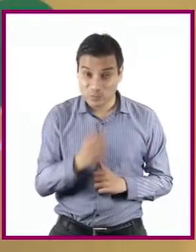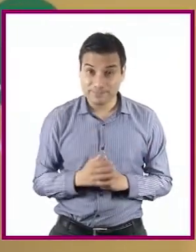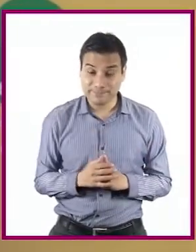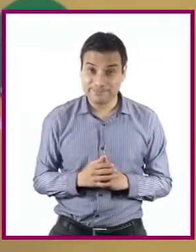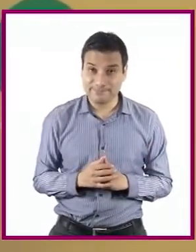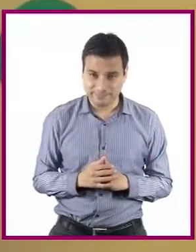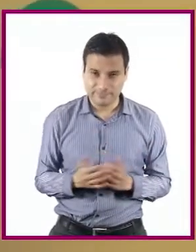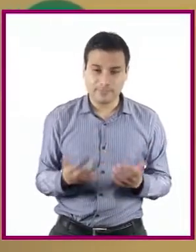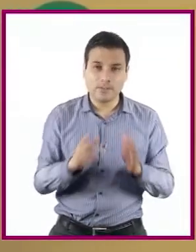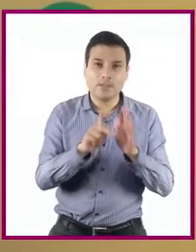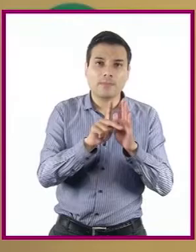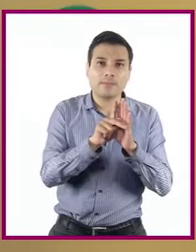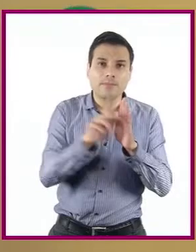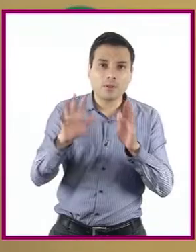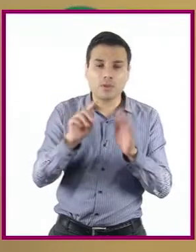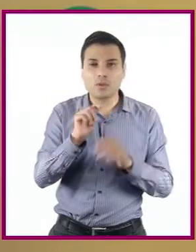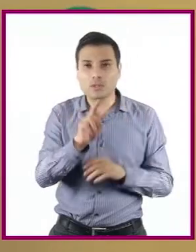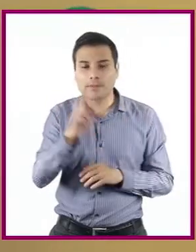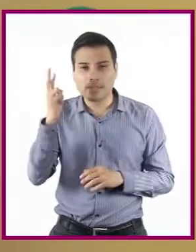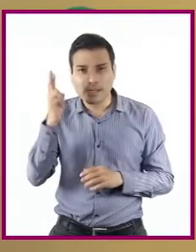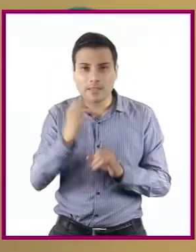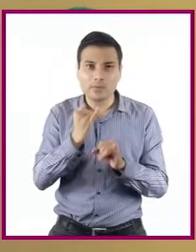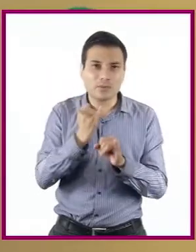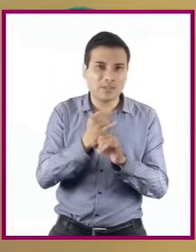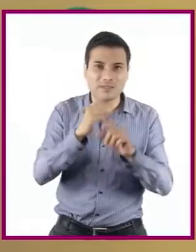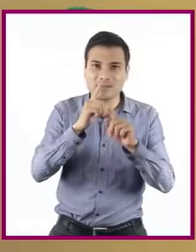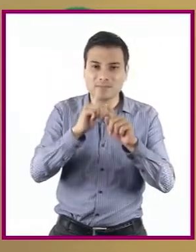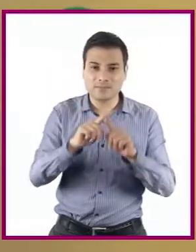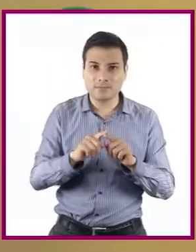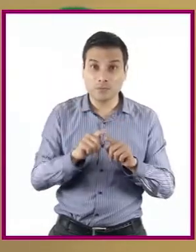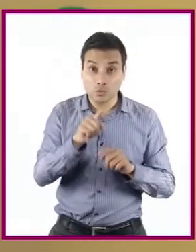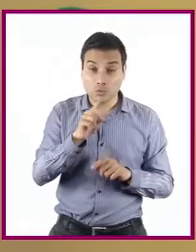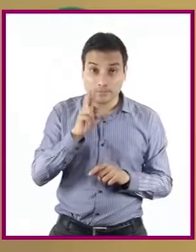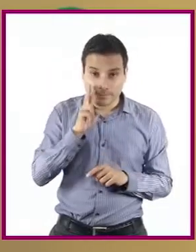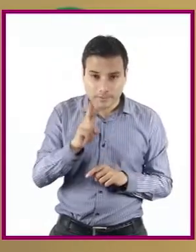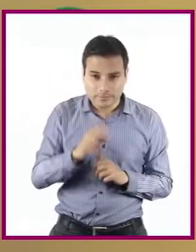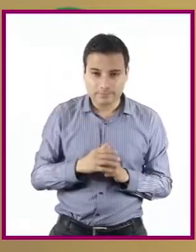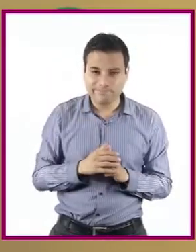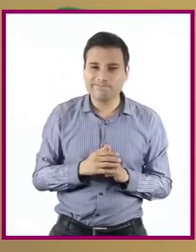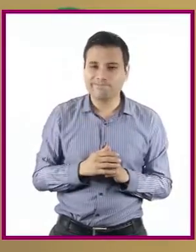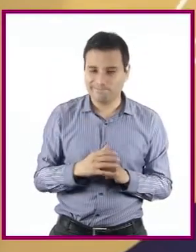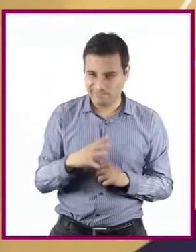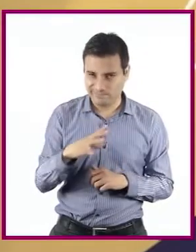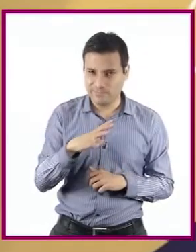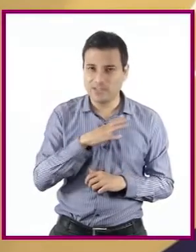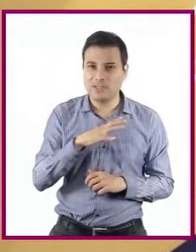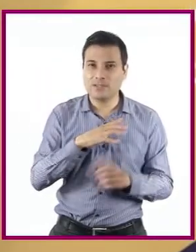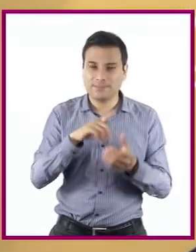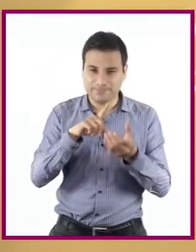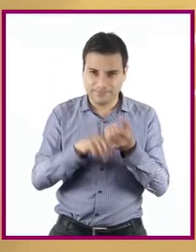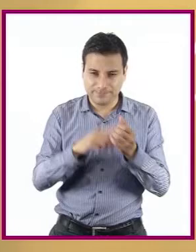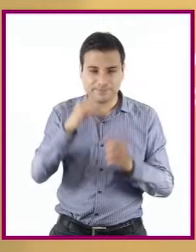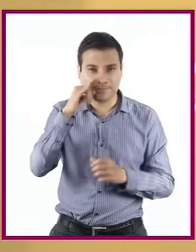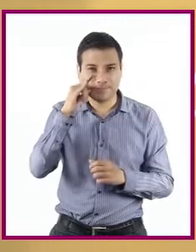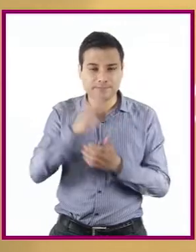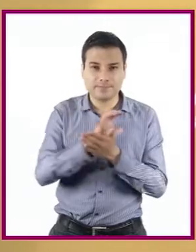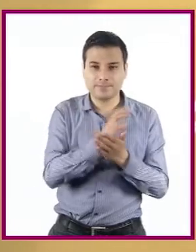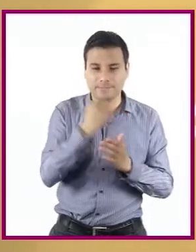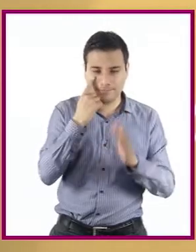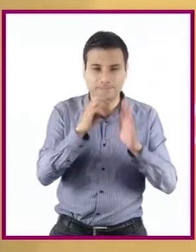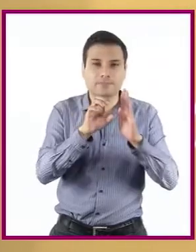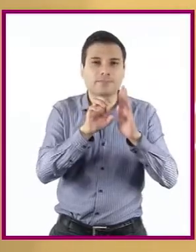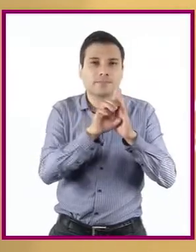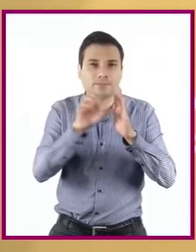en los medios de comunicación como los medios digitales pueden observarse formas de discriminación. En los medios digitales,